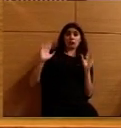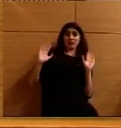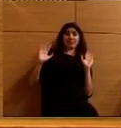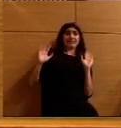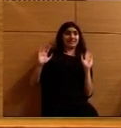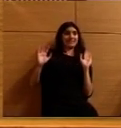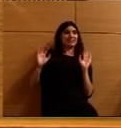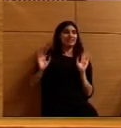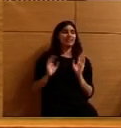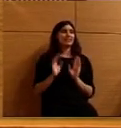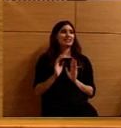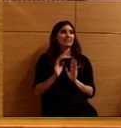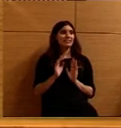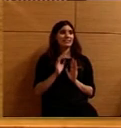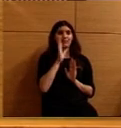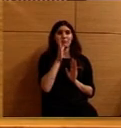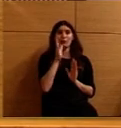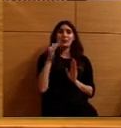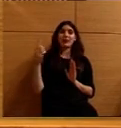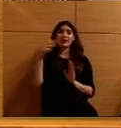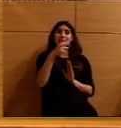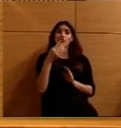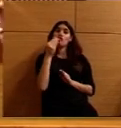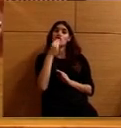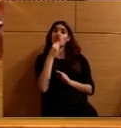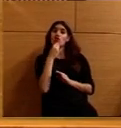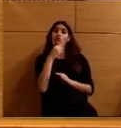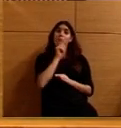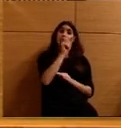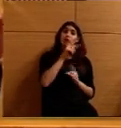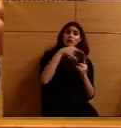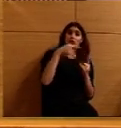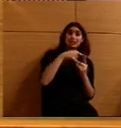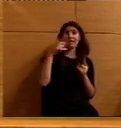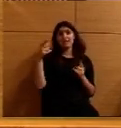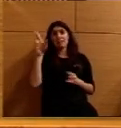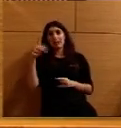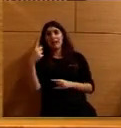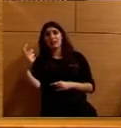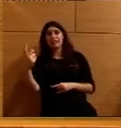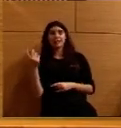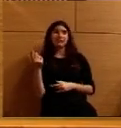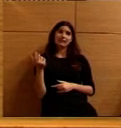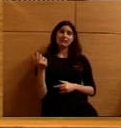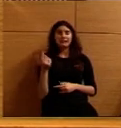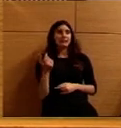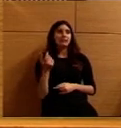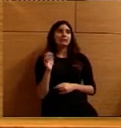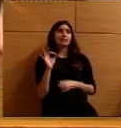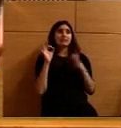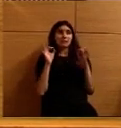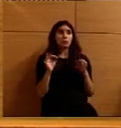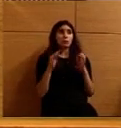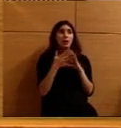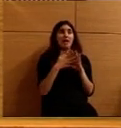que sea el que va por el mosquito tigre, y también están las abejas, y las abejas también son necesarias. Entonces, como seguro que, como